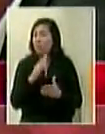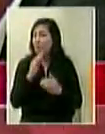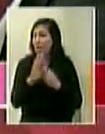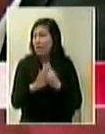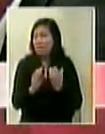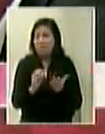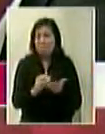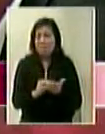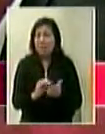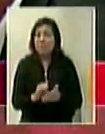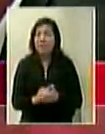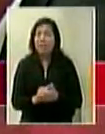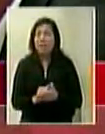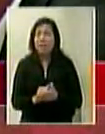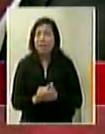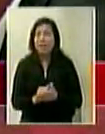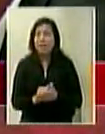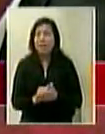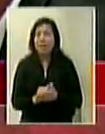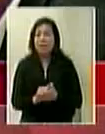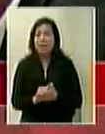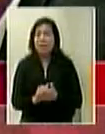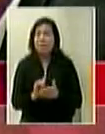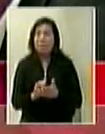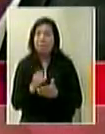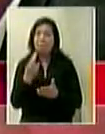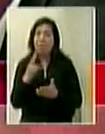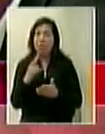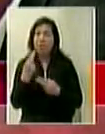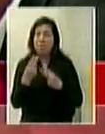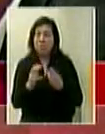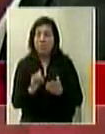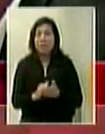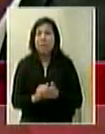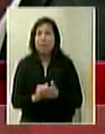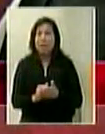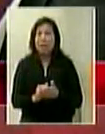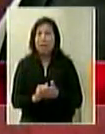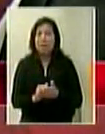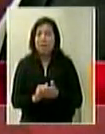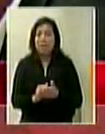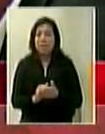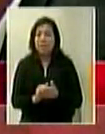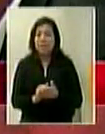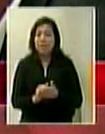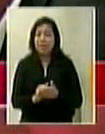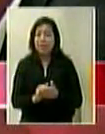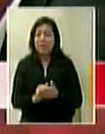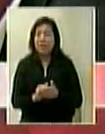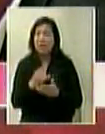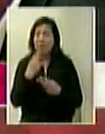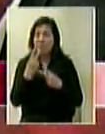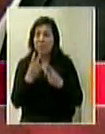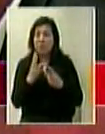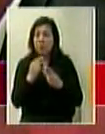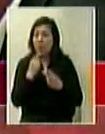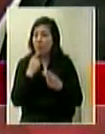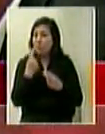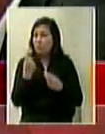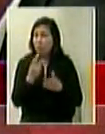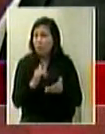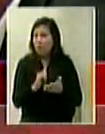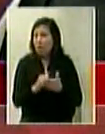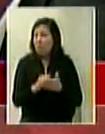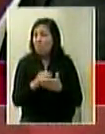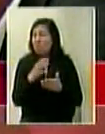ningún privilegio, nada. De otro lado, sobre las visitas. Colegas, miren, las visitas no han sido solo